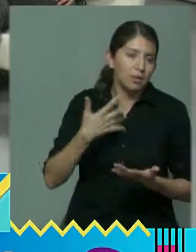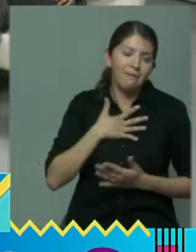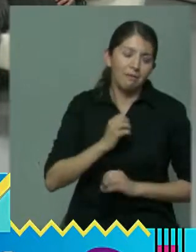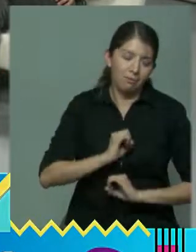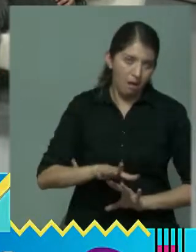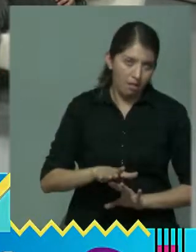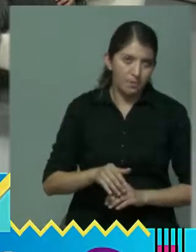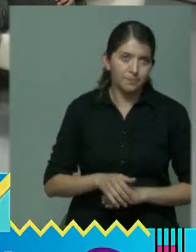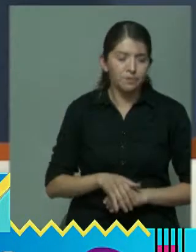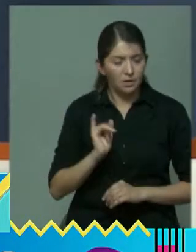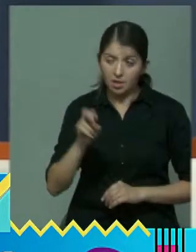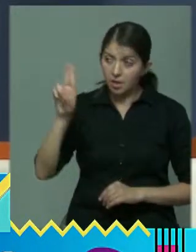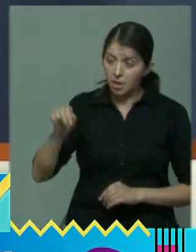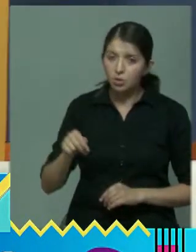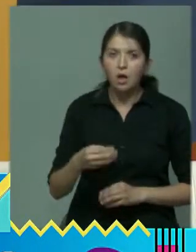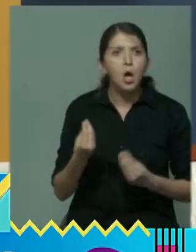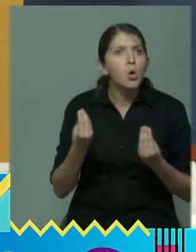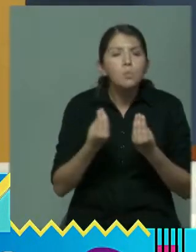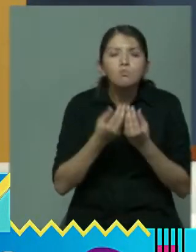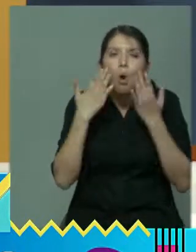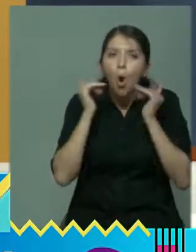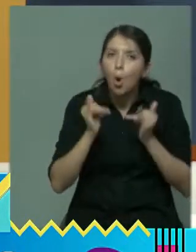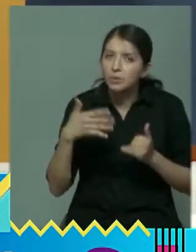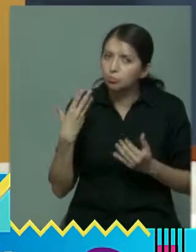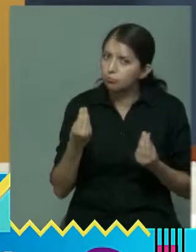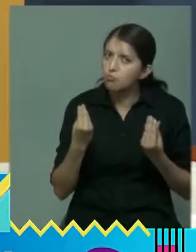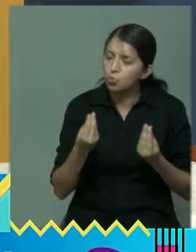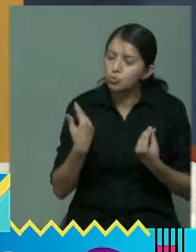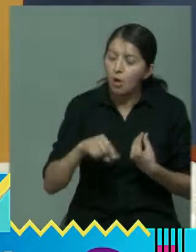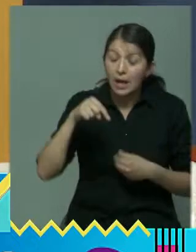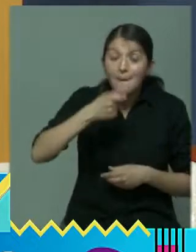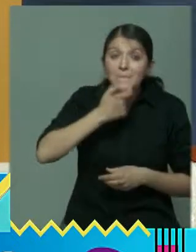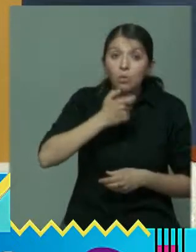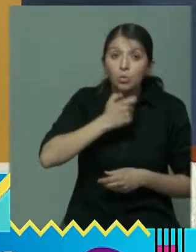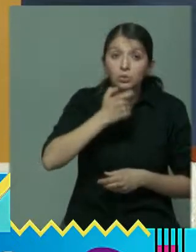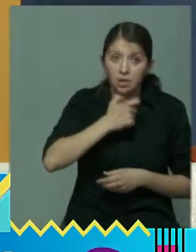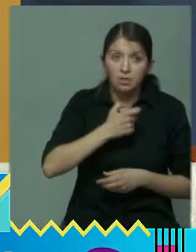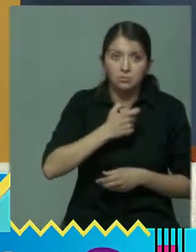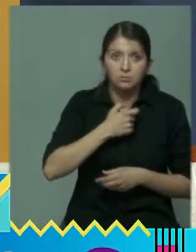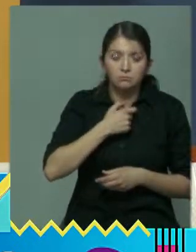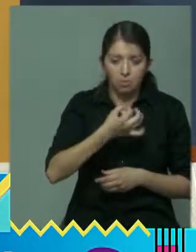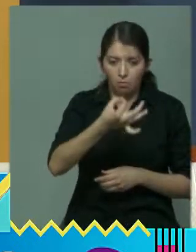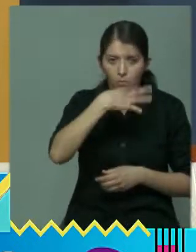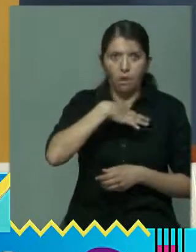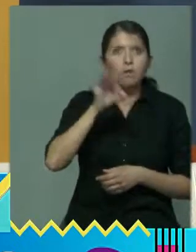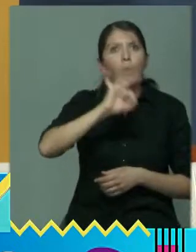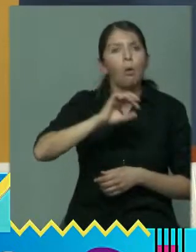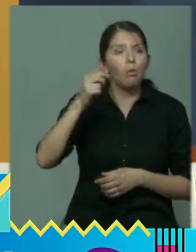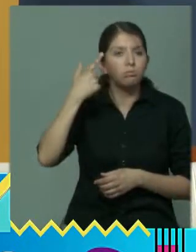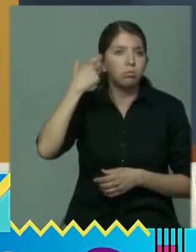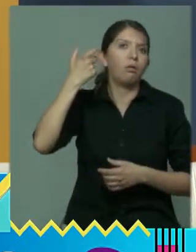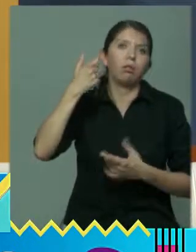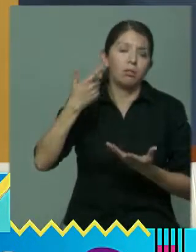la alta tasa de intento de suicidio adolescente en Mendoza, específicamente en algunos departamentos